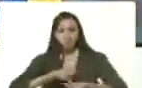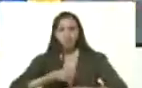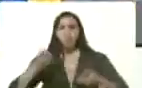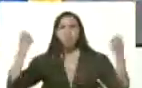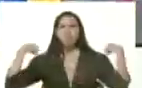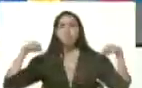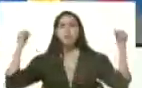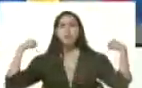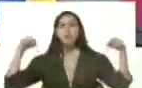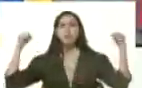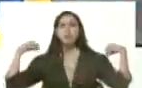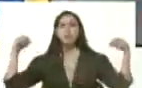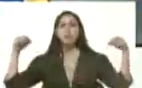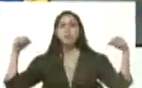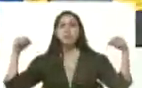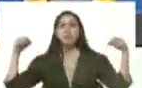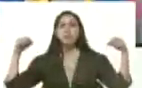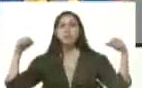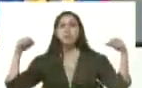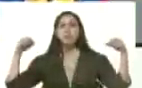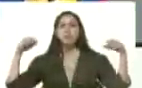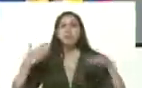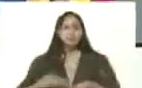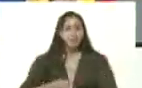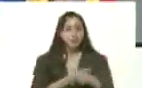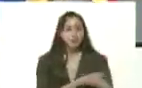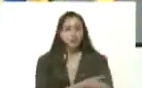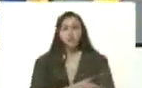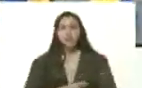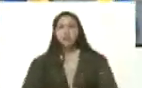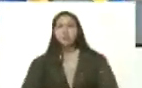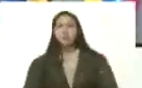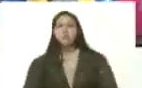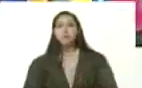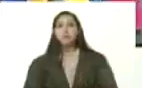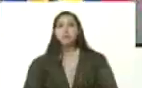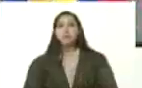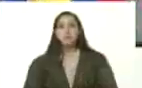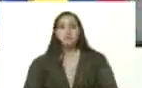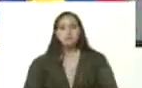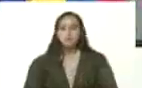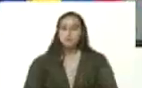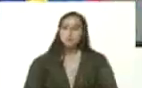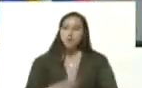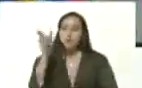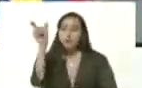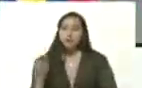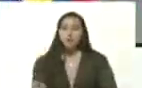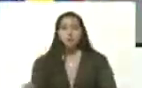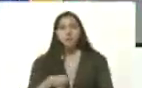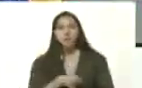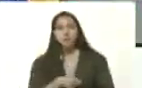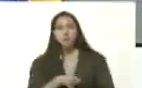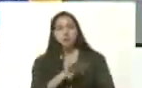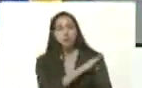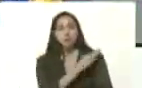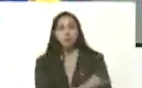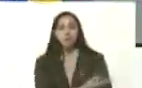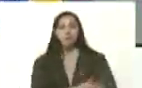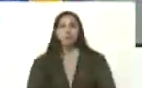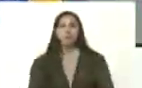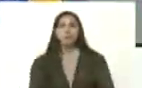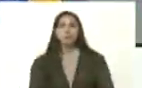la supremacía ante el más débil, sin argumentos, solo por la fuerza. Y ustedes